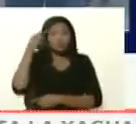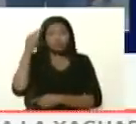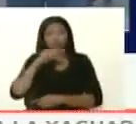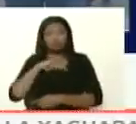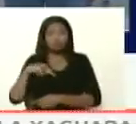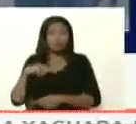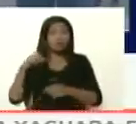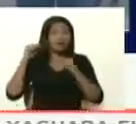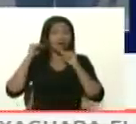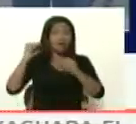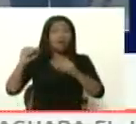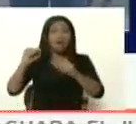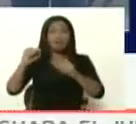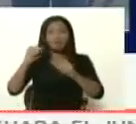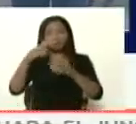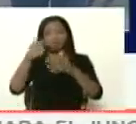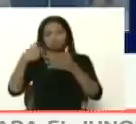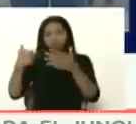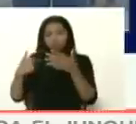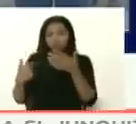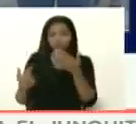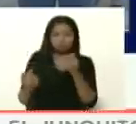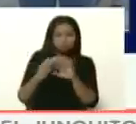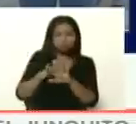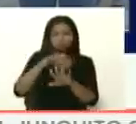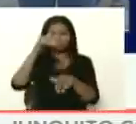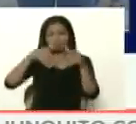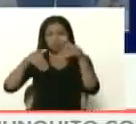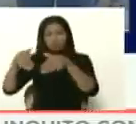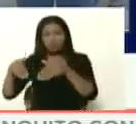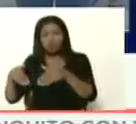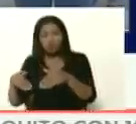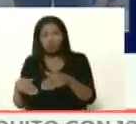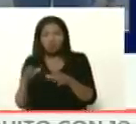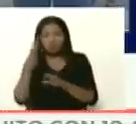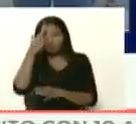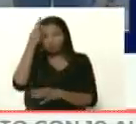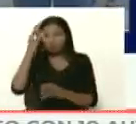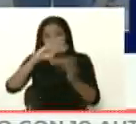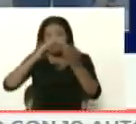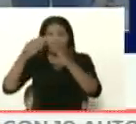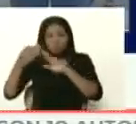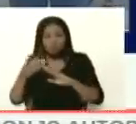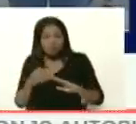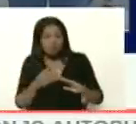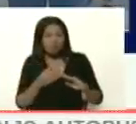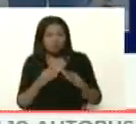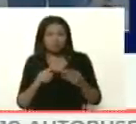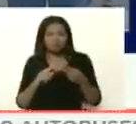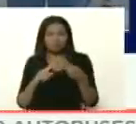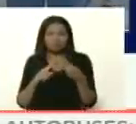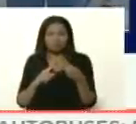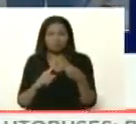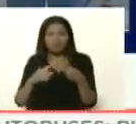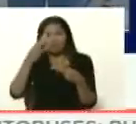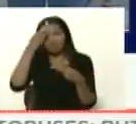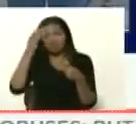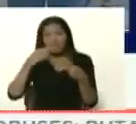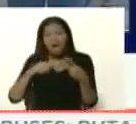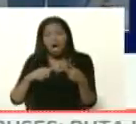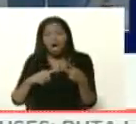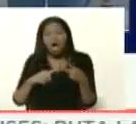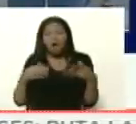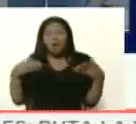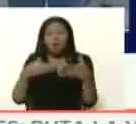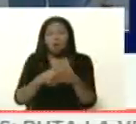ganamos decenas, cientos de elecciones en consejos comunales, en sindicatos, en una